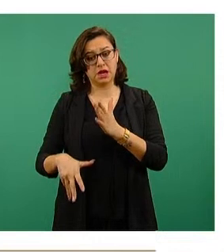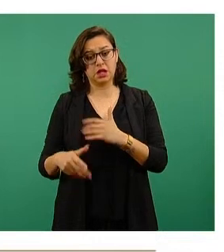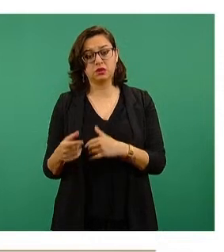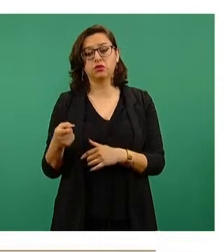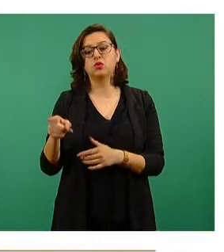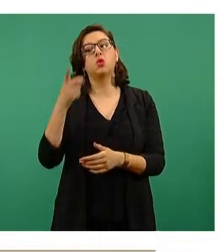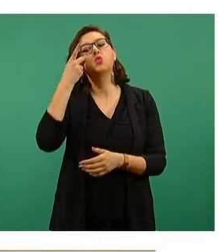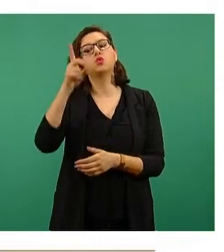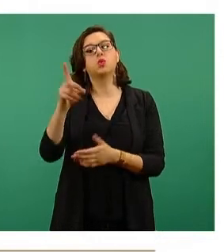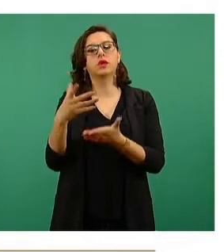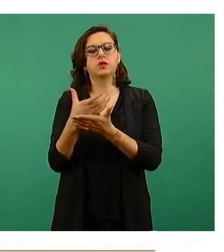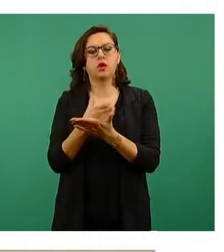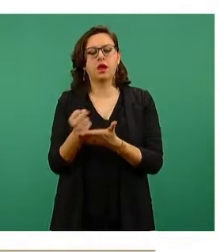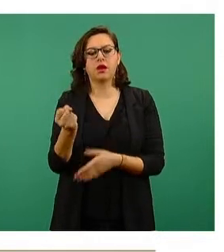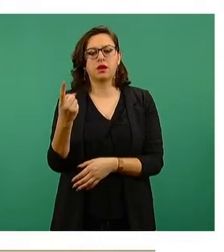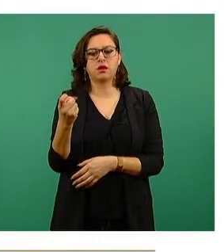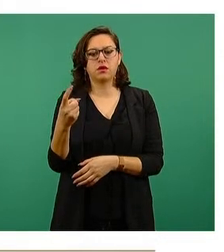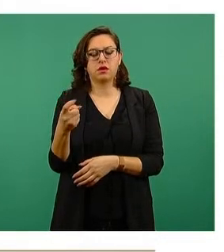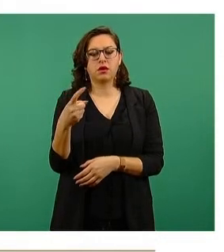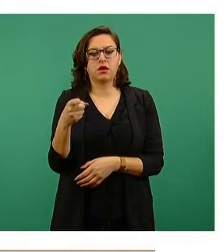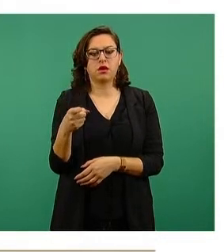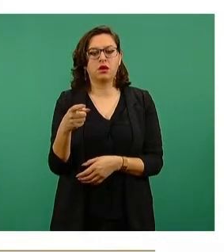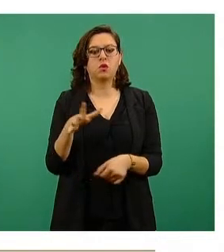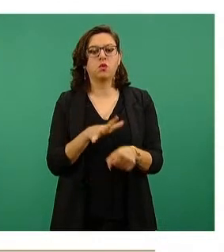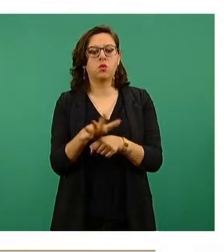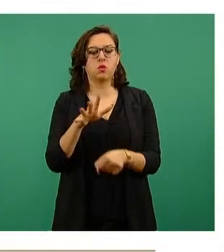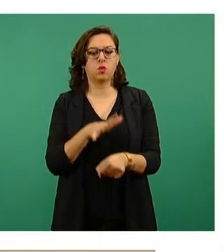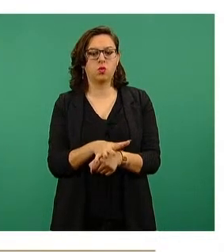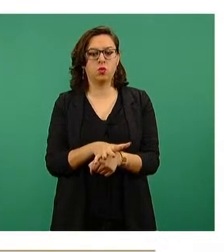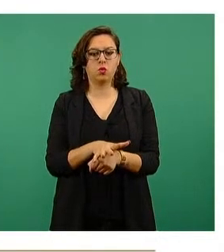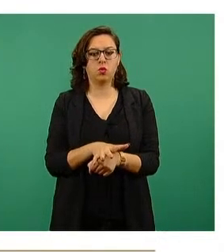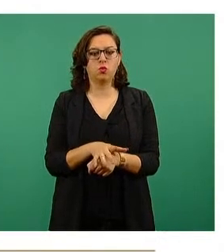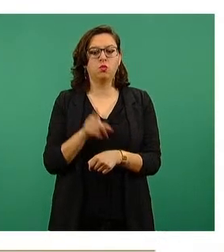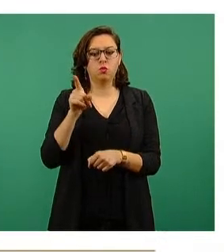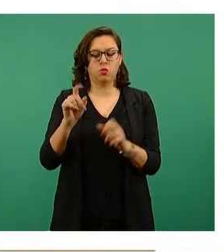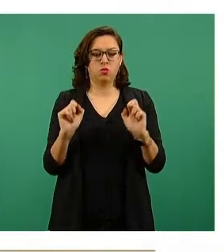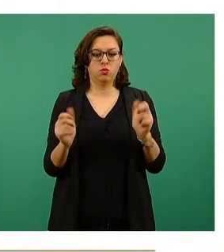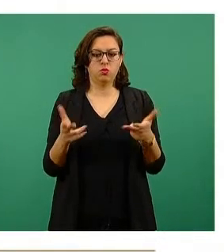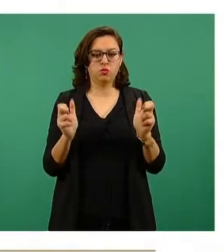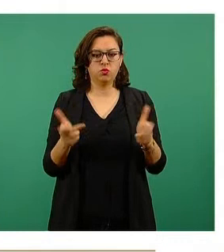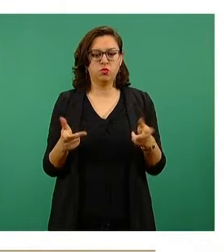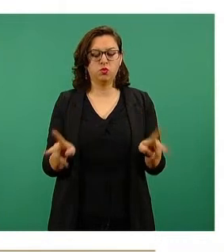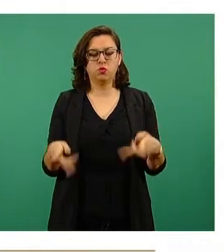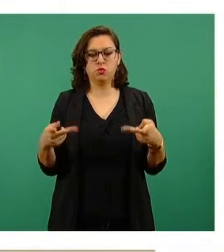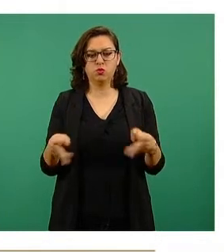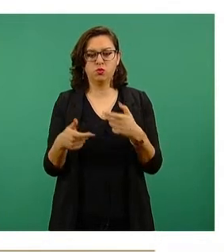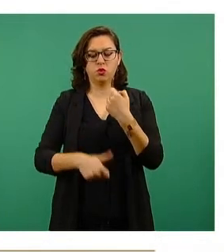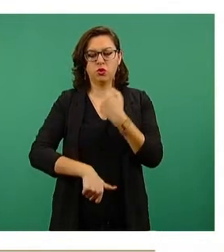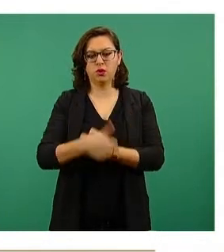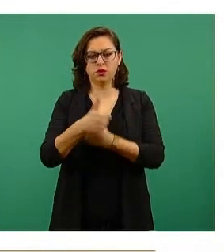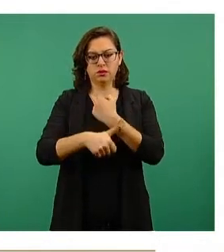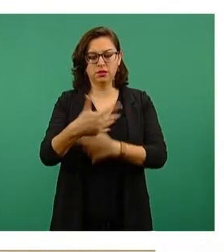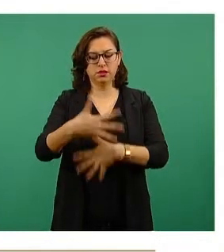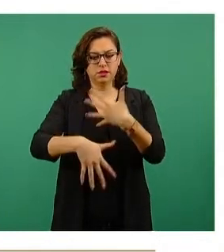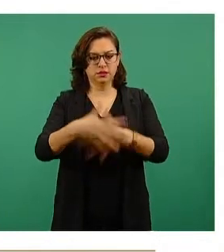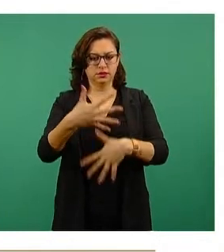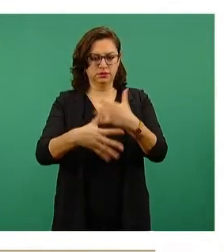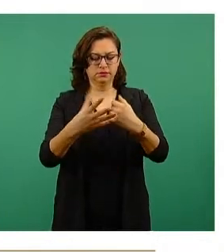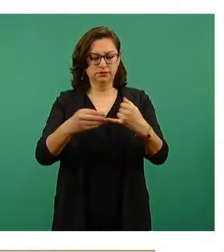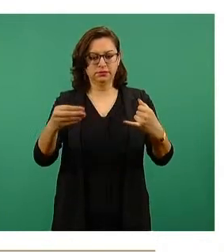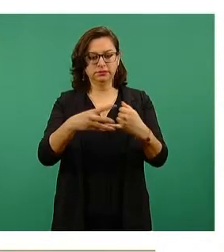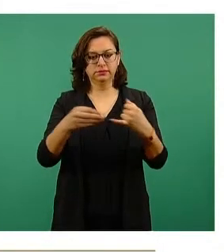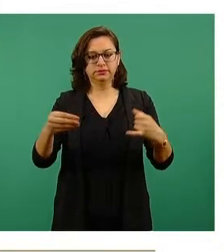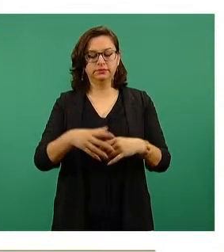1 peso con 60 centavos, lo encontramos en Damigas de Acacoyagua, Chiapas, con un precio al público de 11 pesos con 15 centavos por